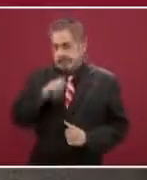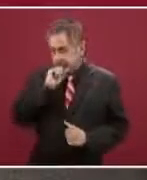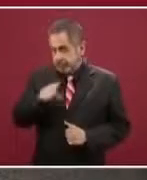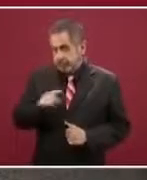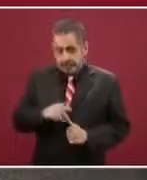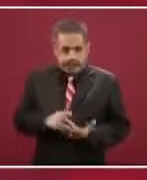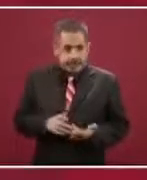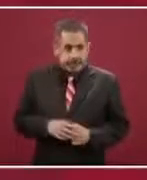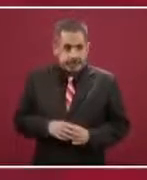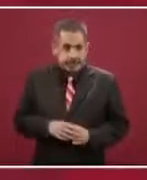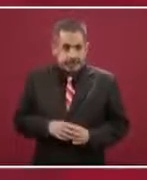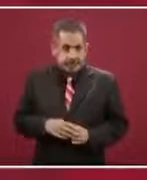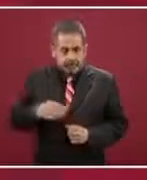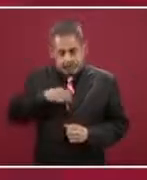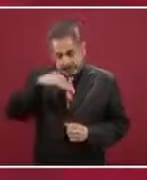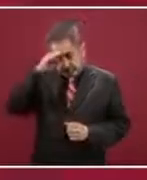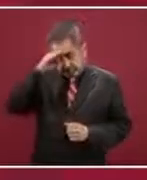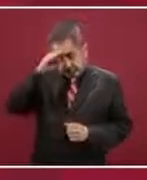procuro ser